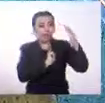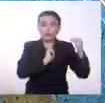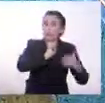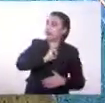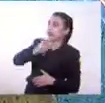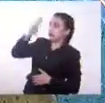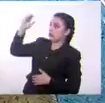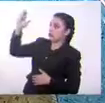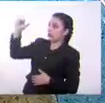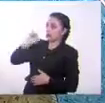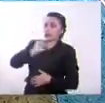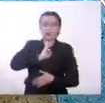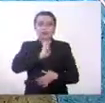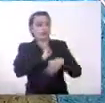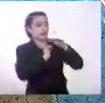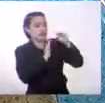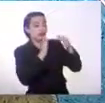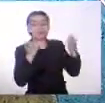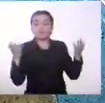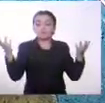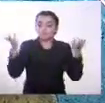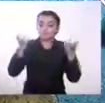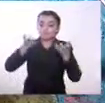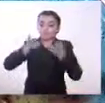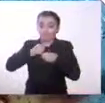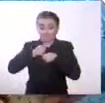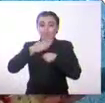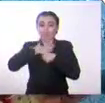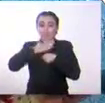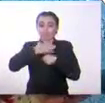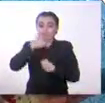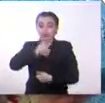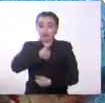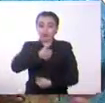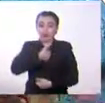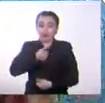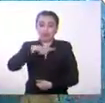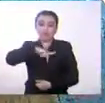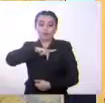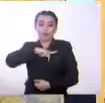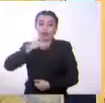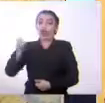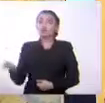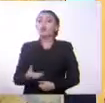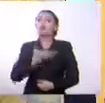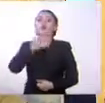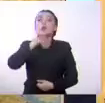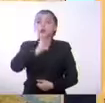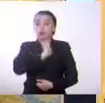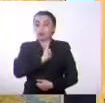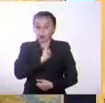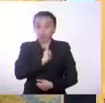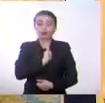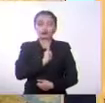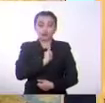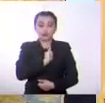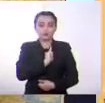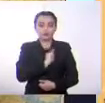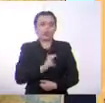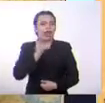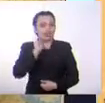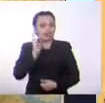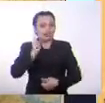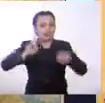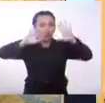esa razón es que decimos, y eso no nos quita que seamos salvadoreños. No. Entonces, lo mismo sucede con la globalización. Hoy